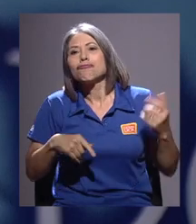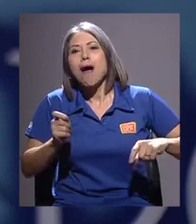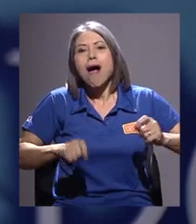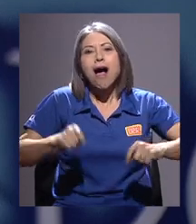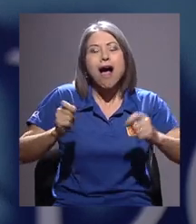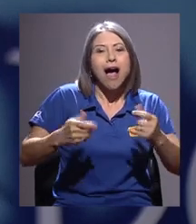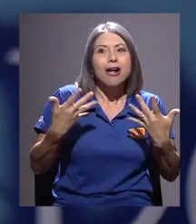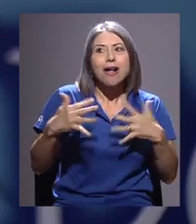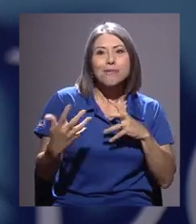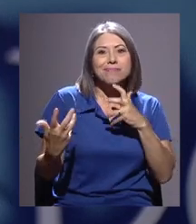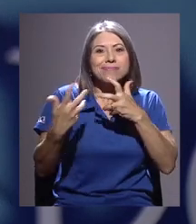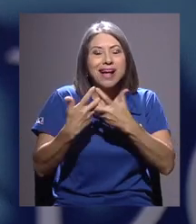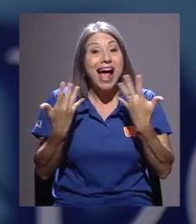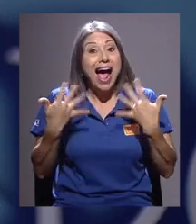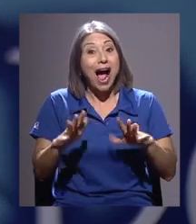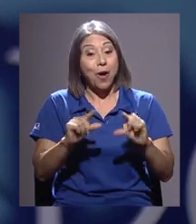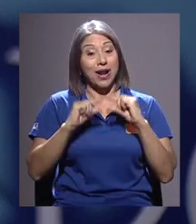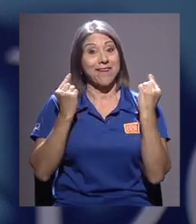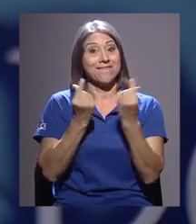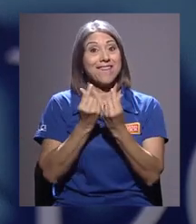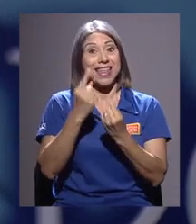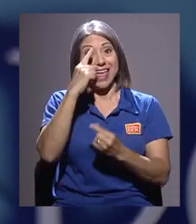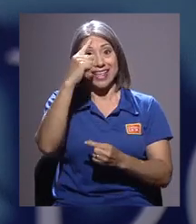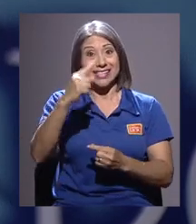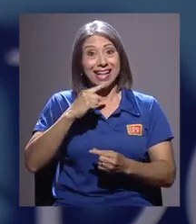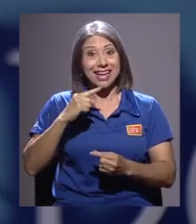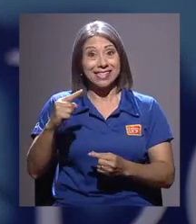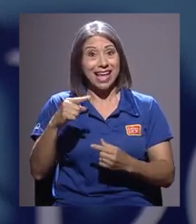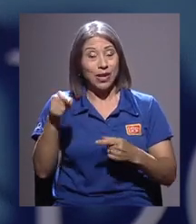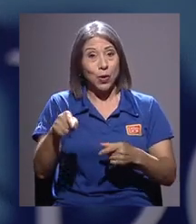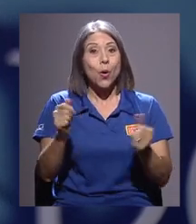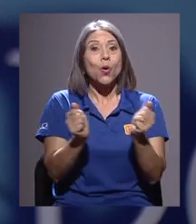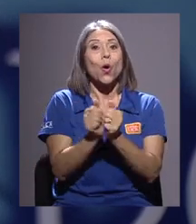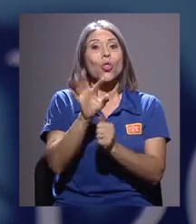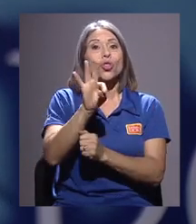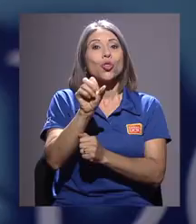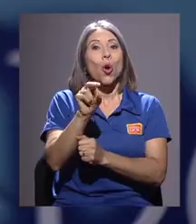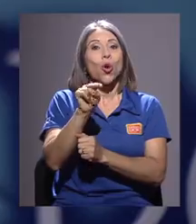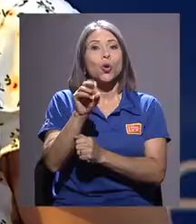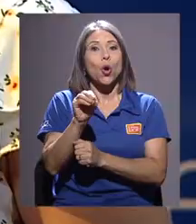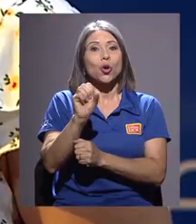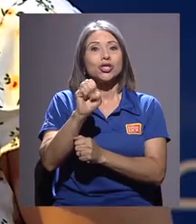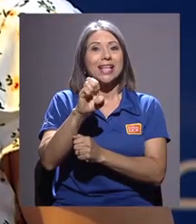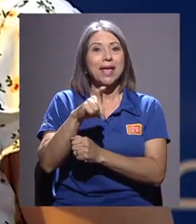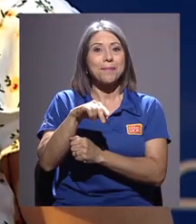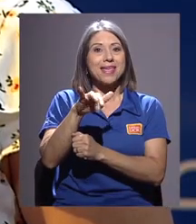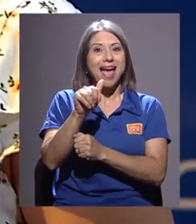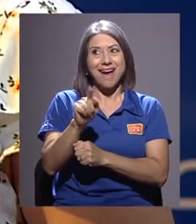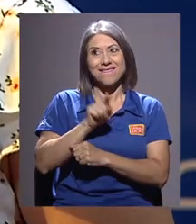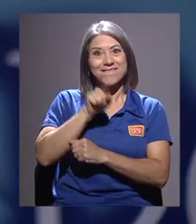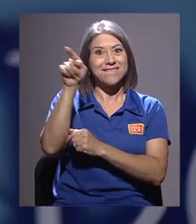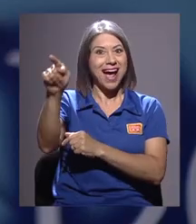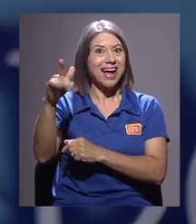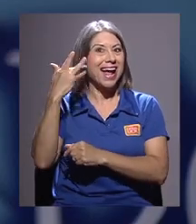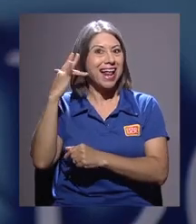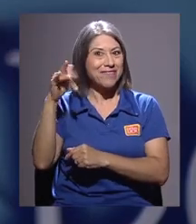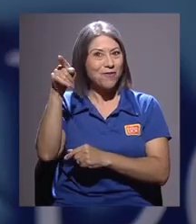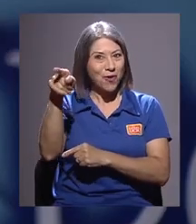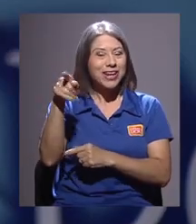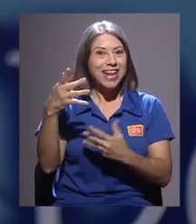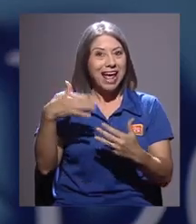alrededor del país ahora va la banda de sal 0 con tono sepia para pasar en la california ves